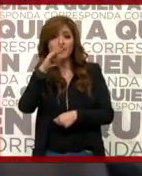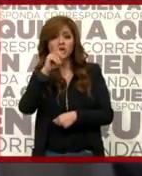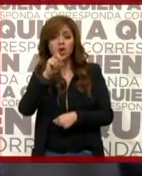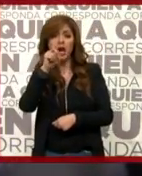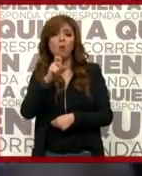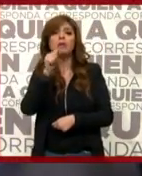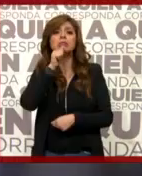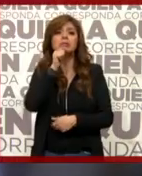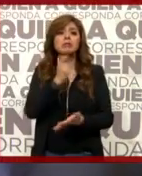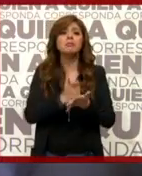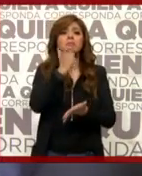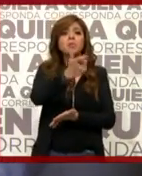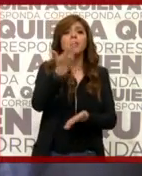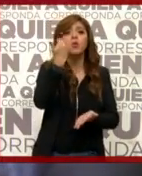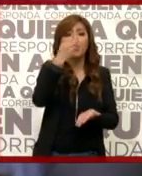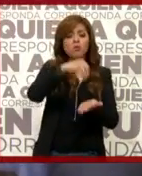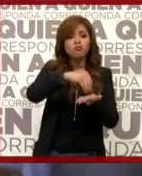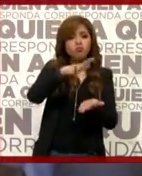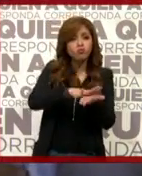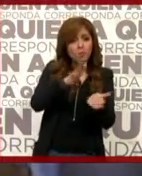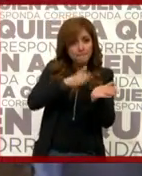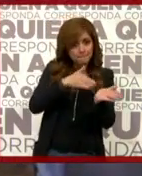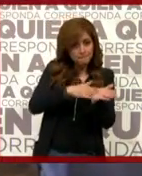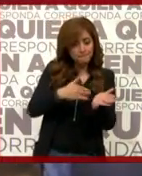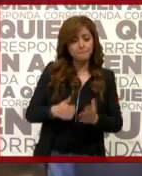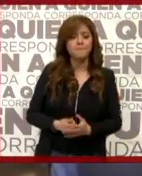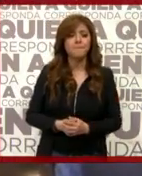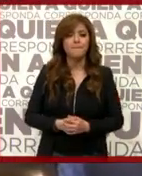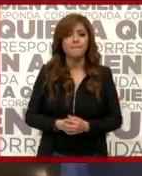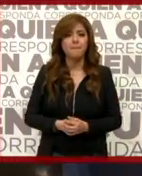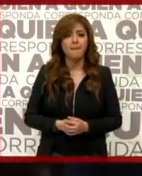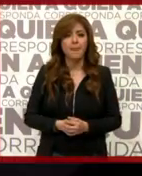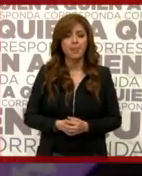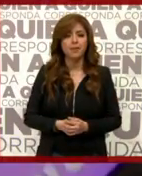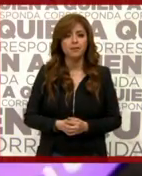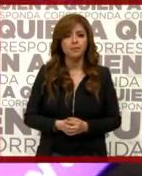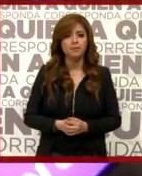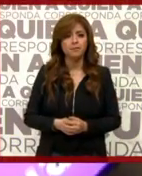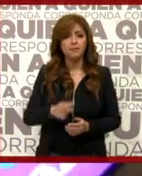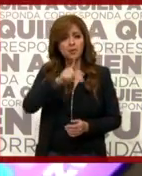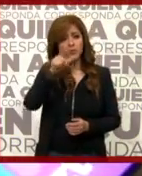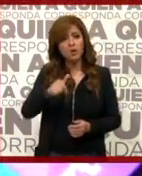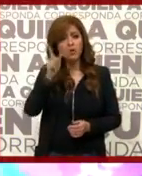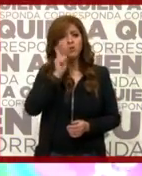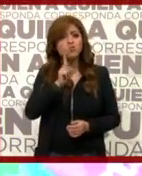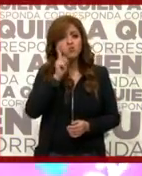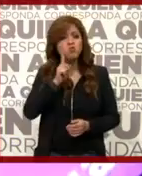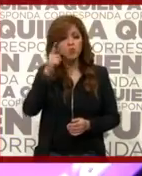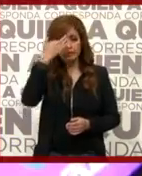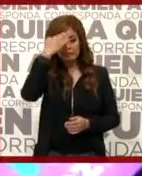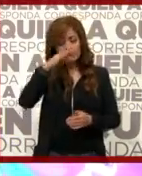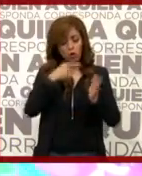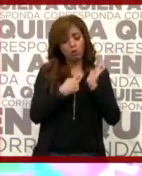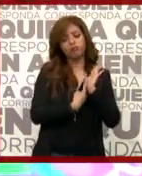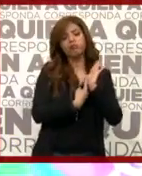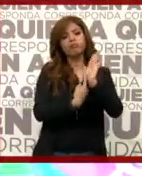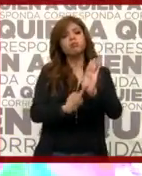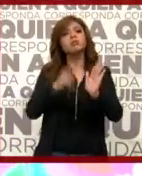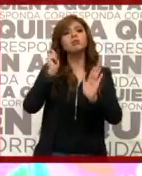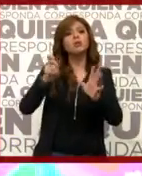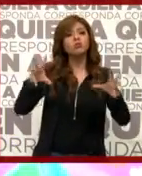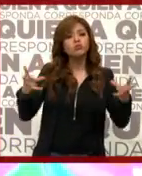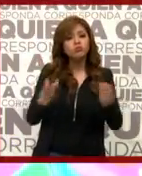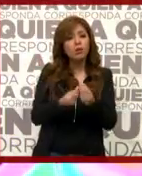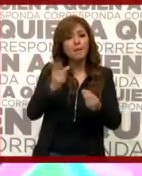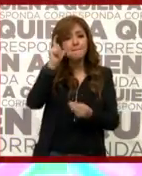porque no había un contrato hacia la hacer y con la señorita garros holder hijo pues son 20